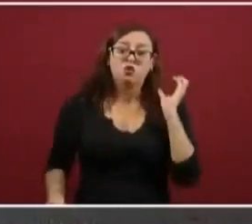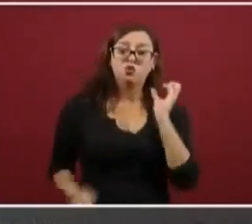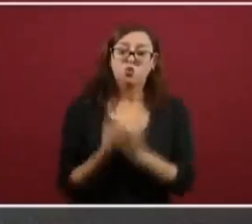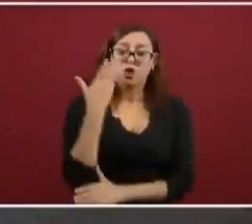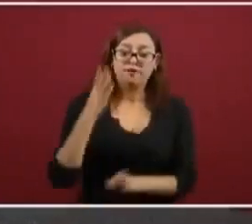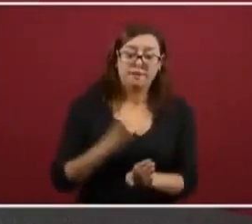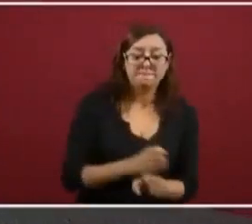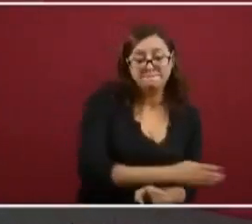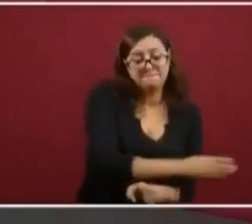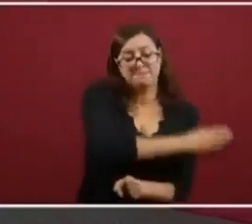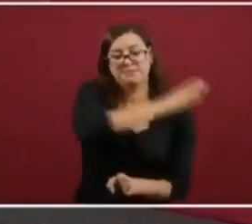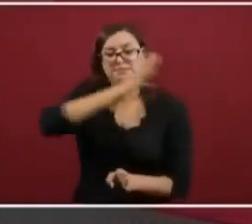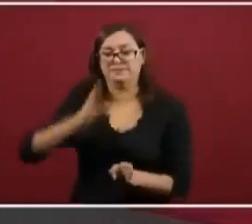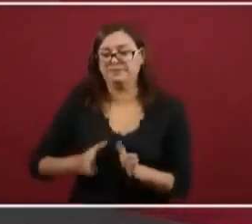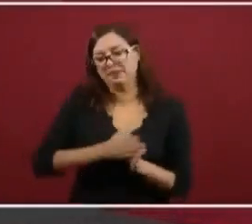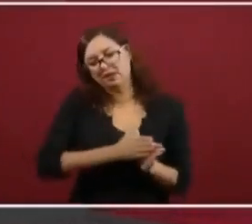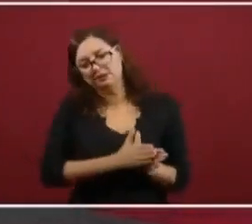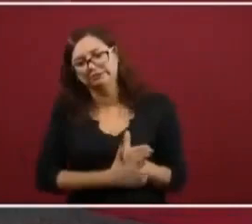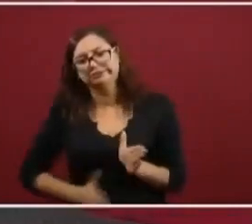decirlo de alguna